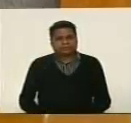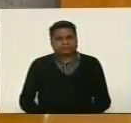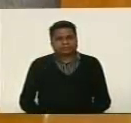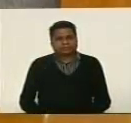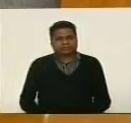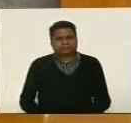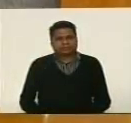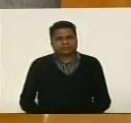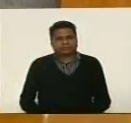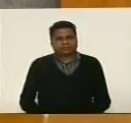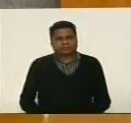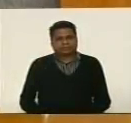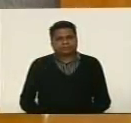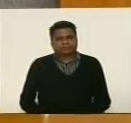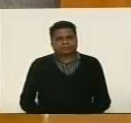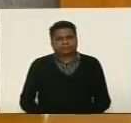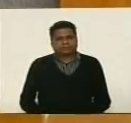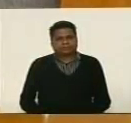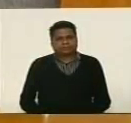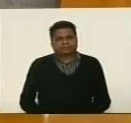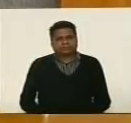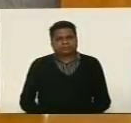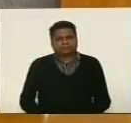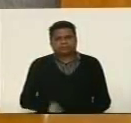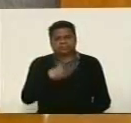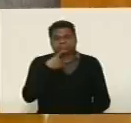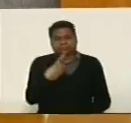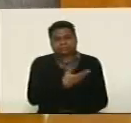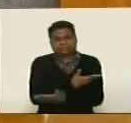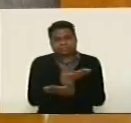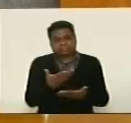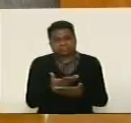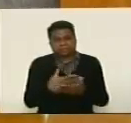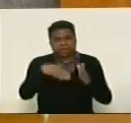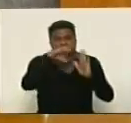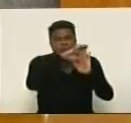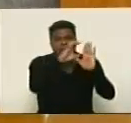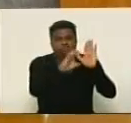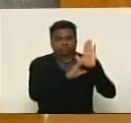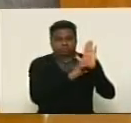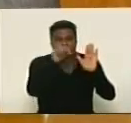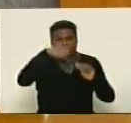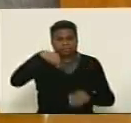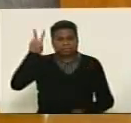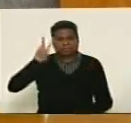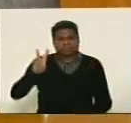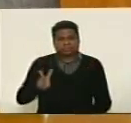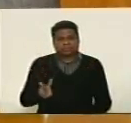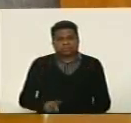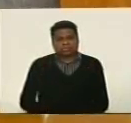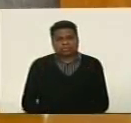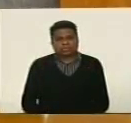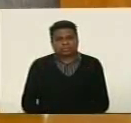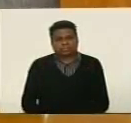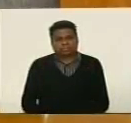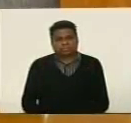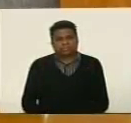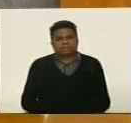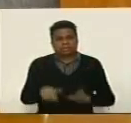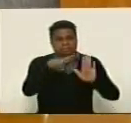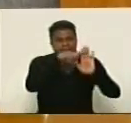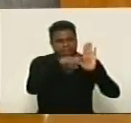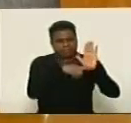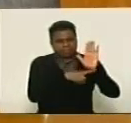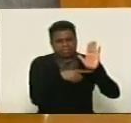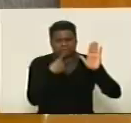poder originario, considerando que la Constitución de la República Bolivariana de Venezuela establece la